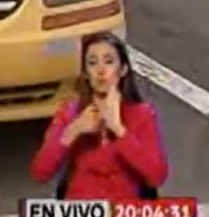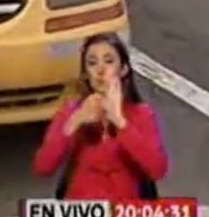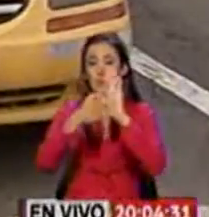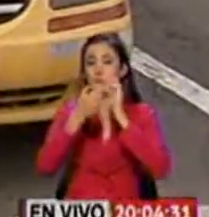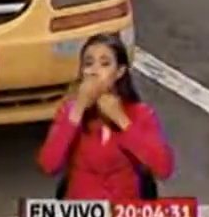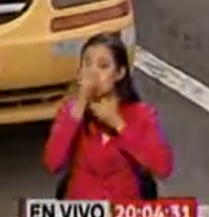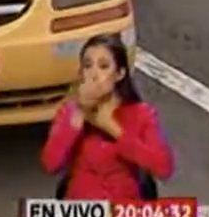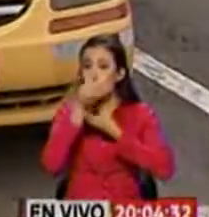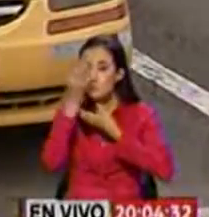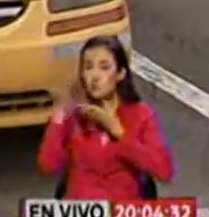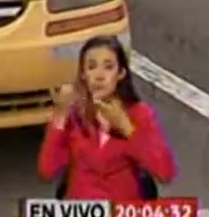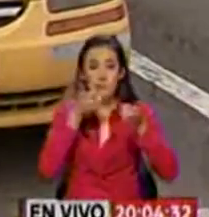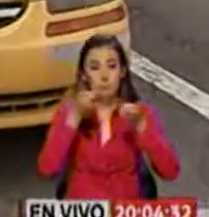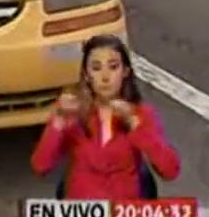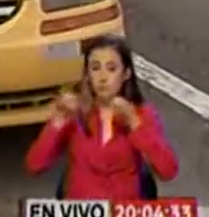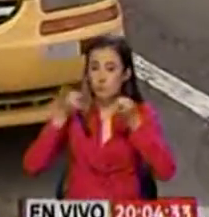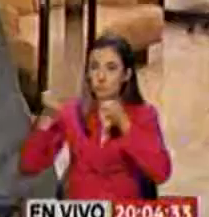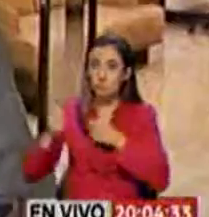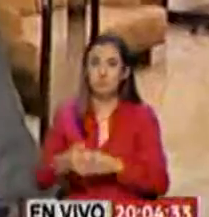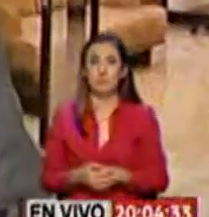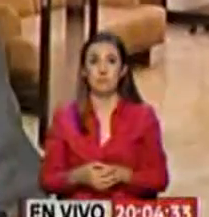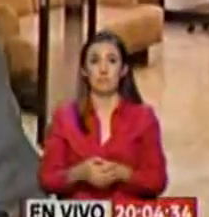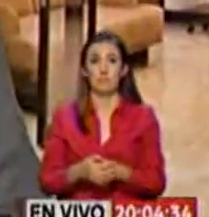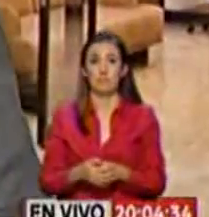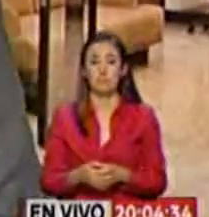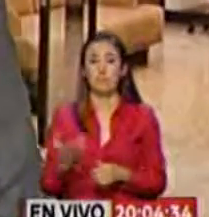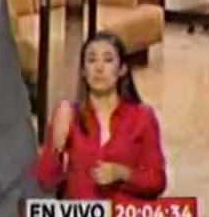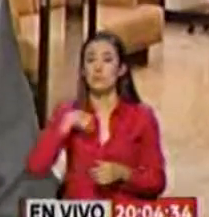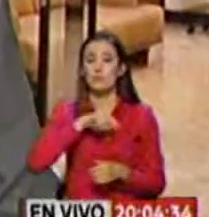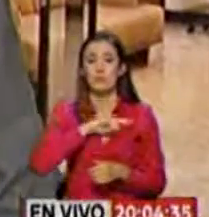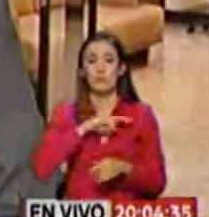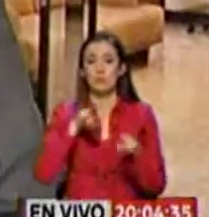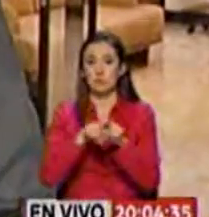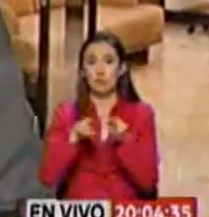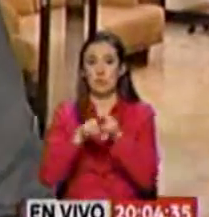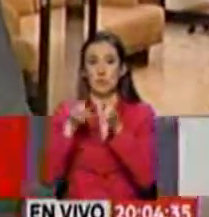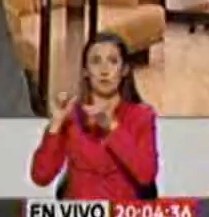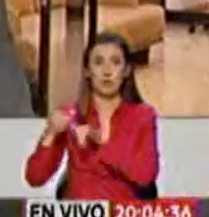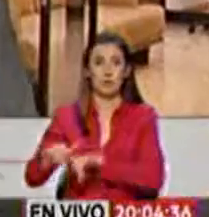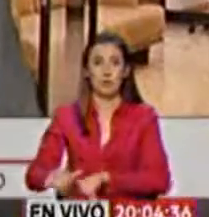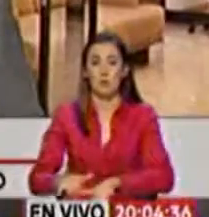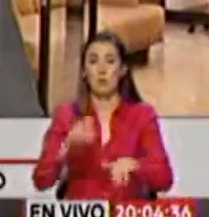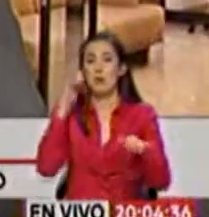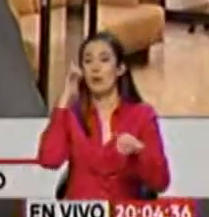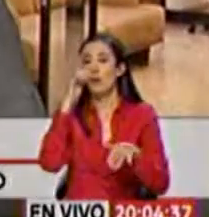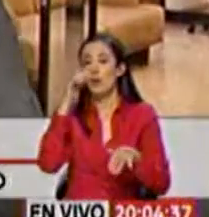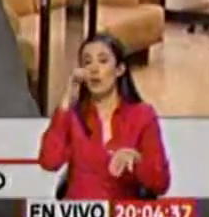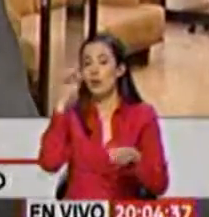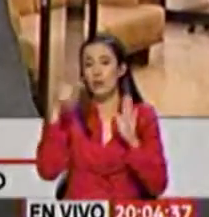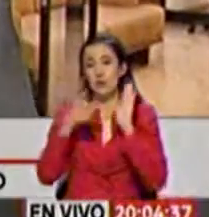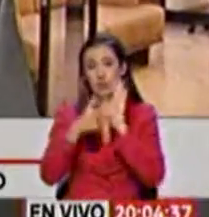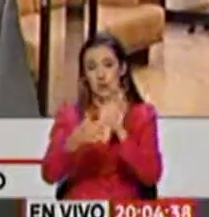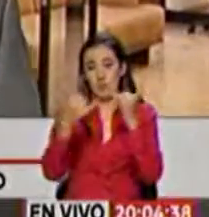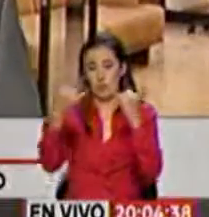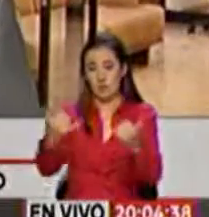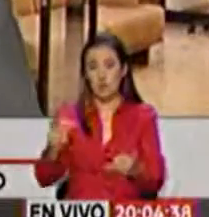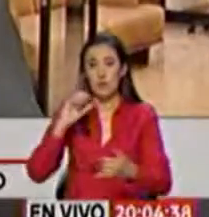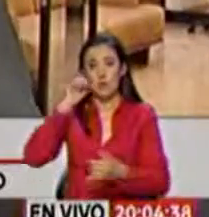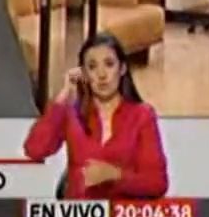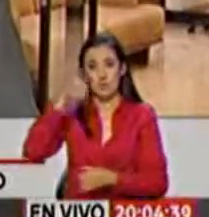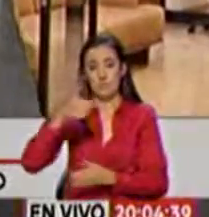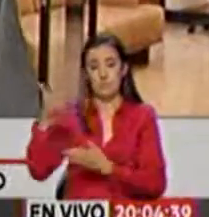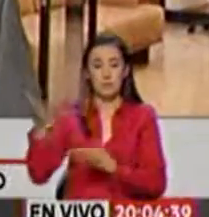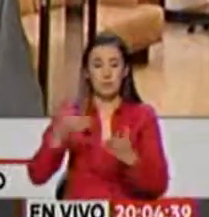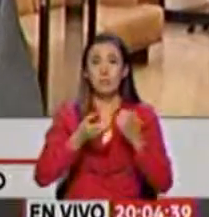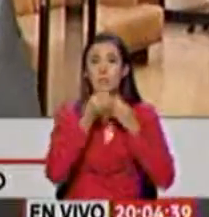del proceso de convalidación y subsanación. Estamos tratando de hablar con los dirigentes para que el día de mañana, que han